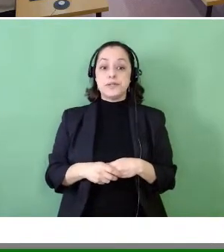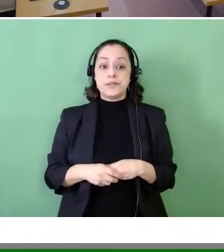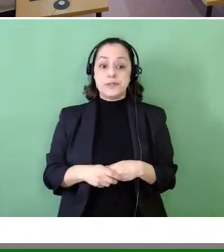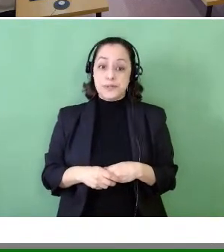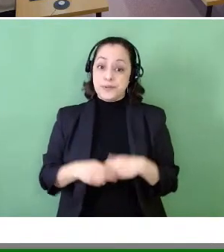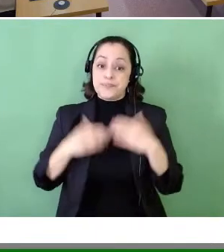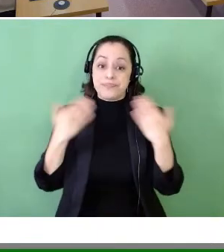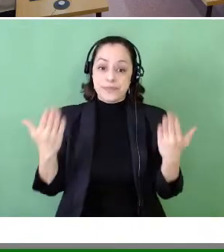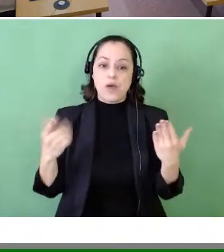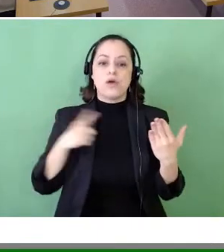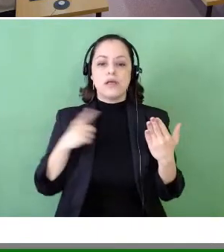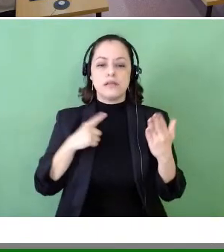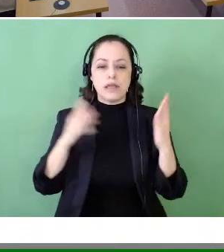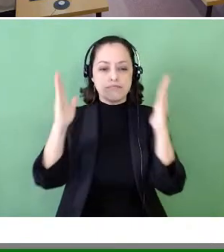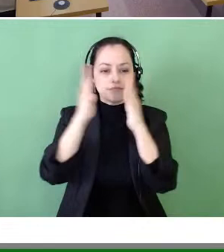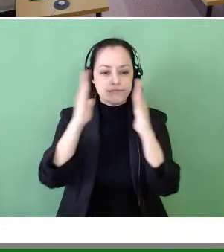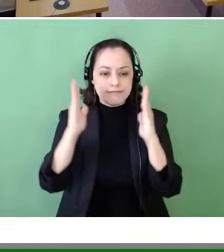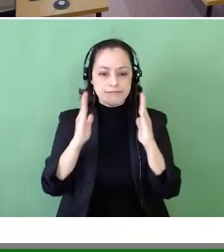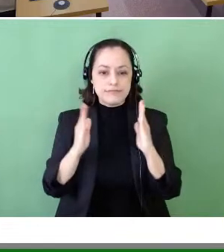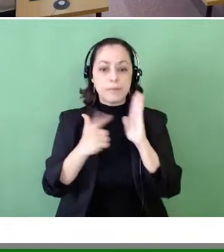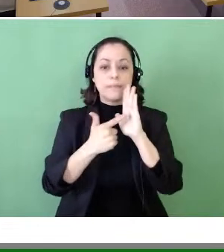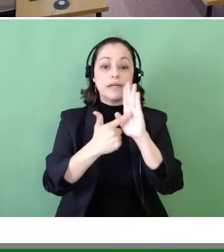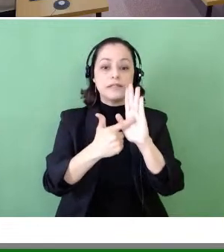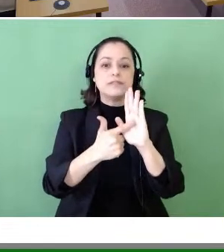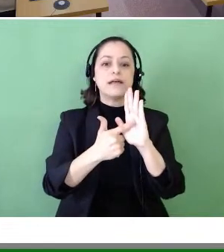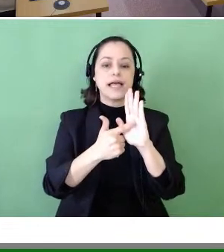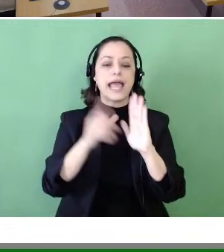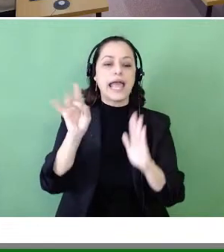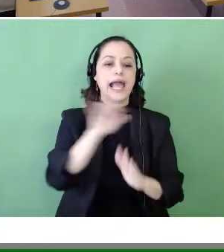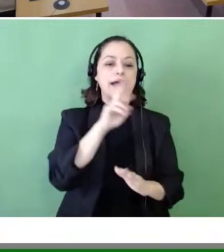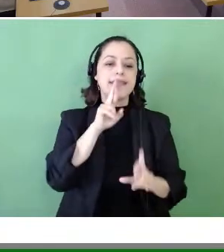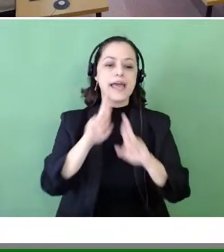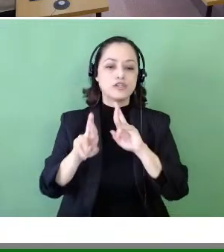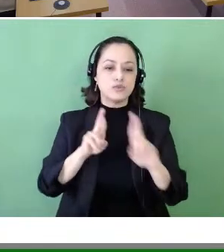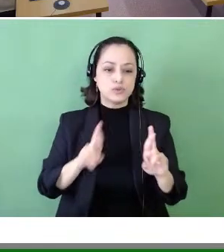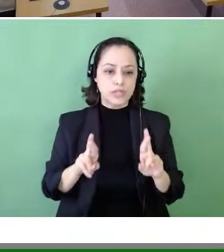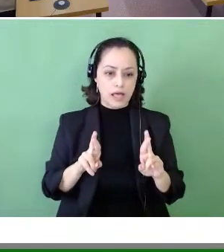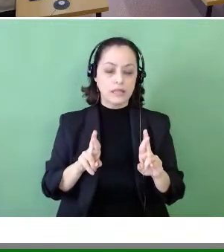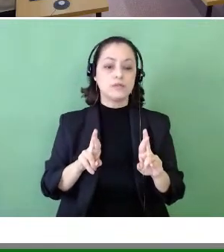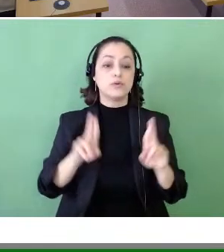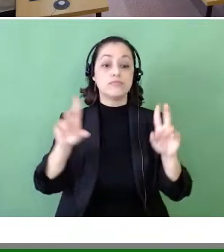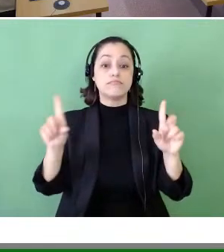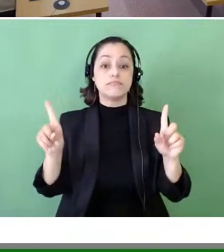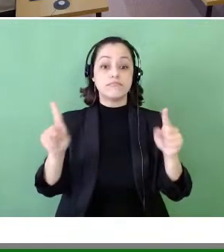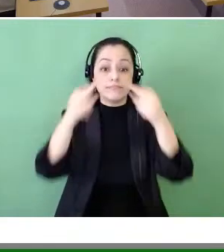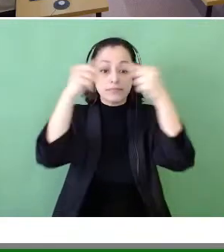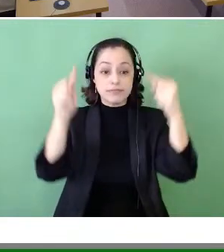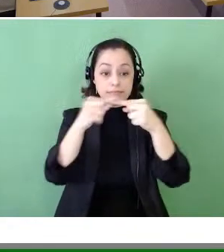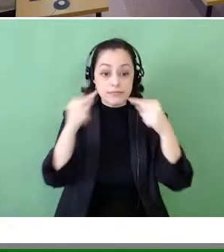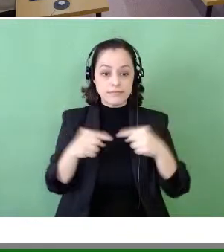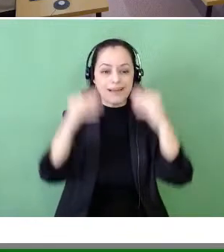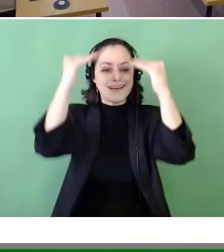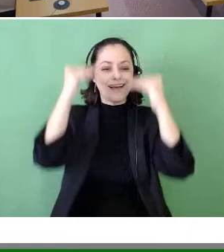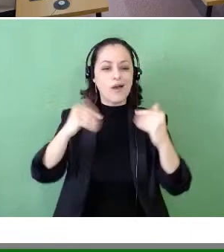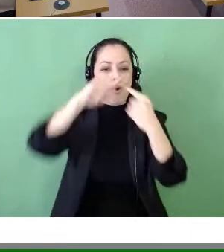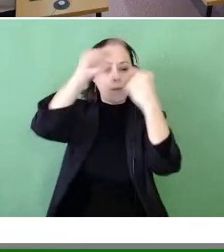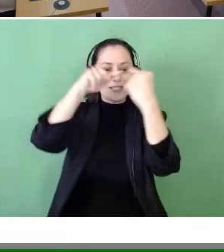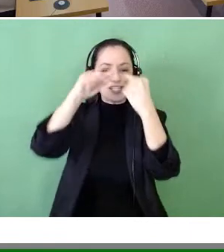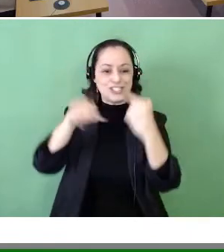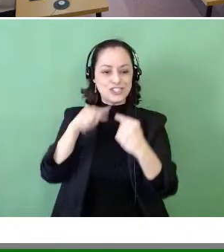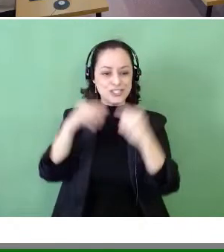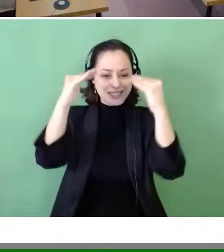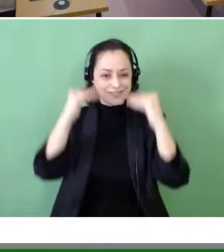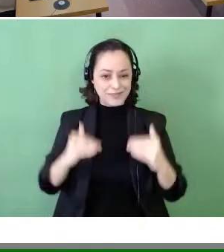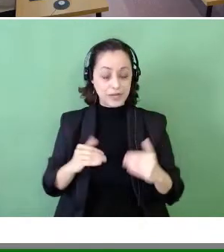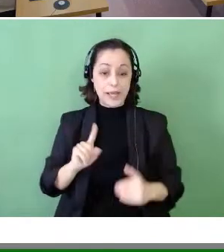objetivo, presentamos ahora cada resultado a cada objetivo específico trazado. Entonces, por primero,